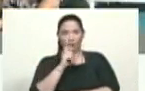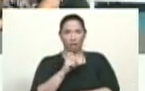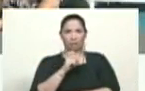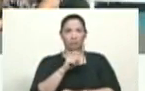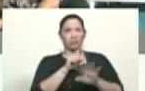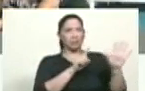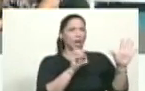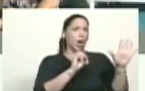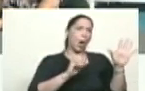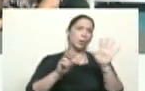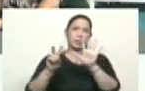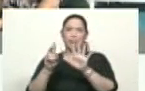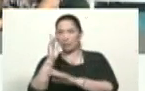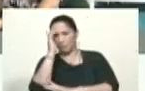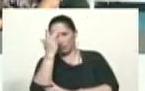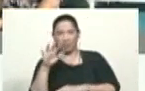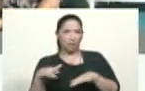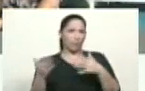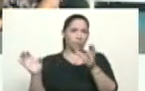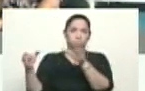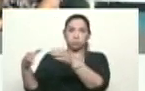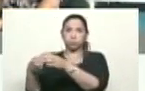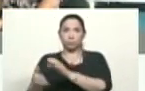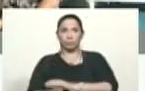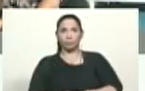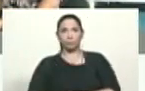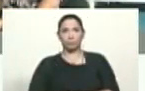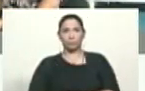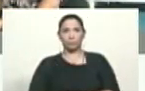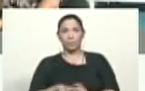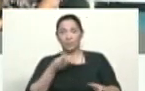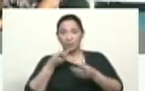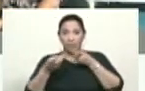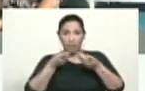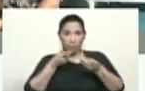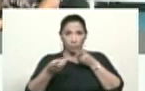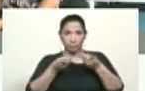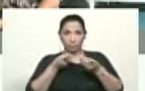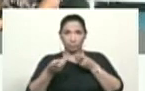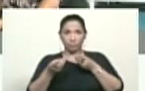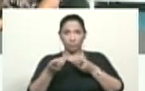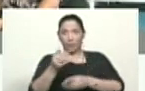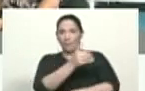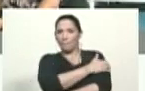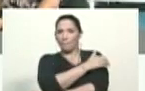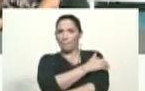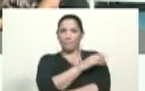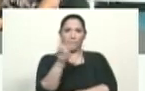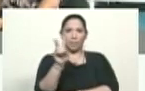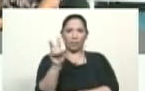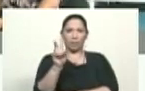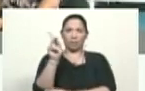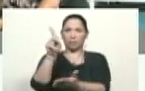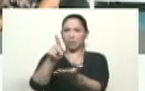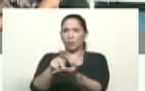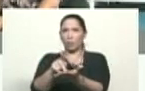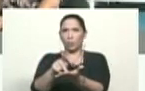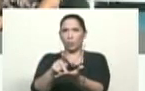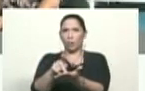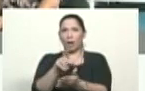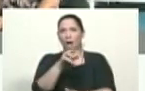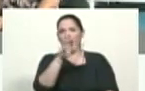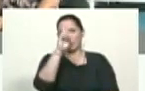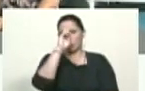febrero, cuando la delegación del diálogo de la oposición venezolana llegó a Santo Domingo